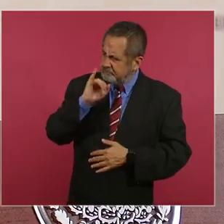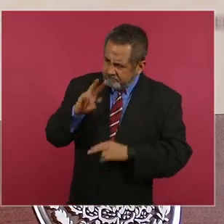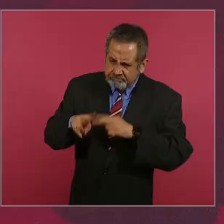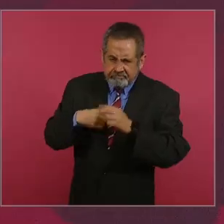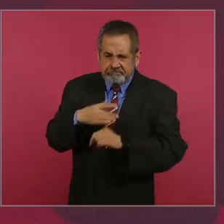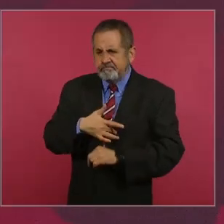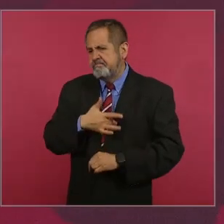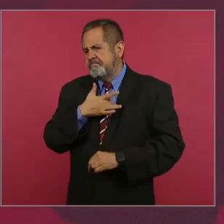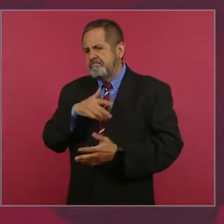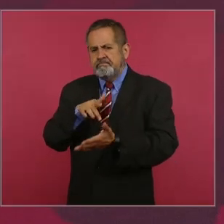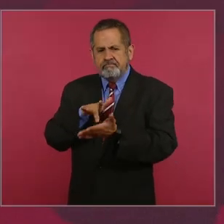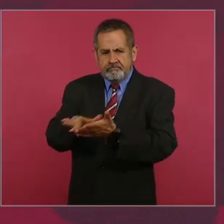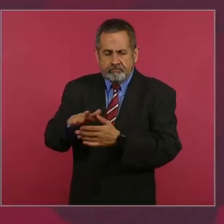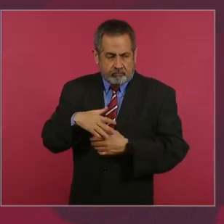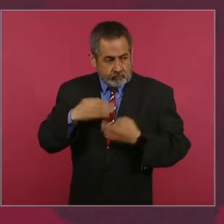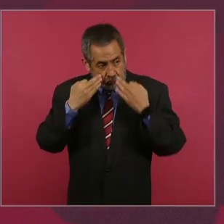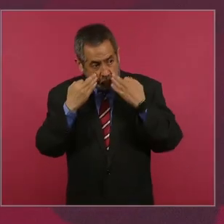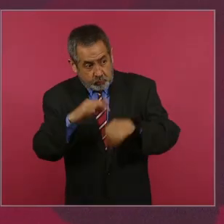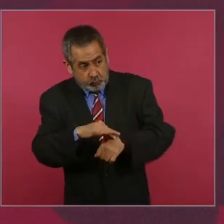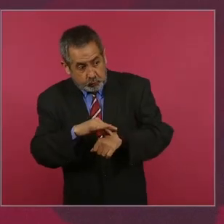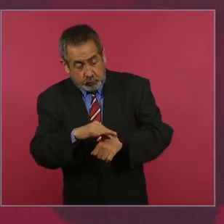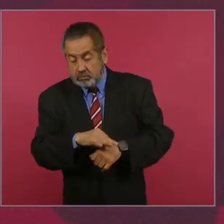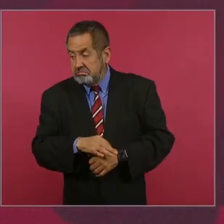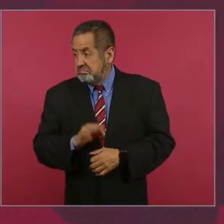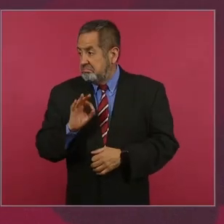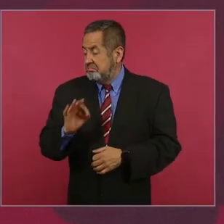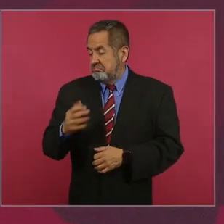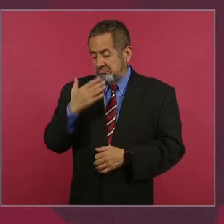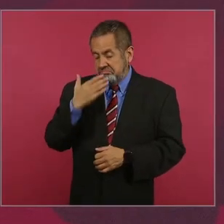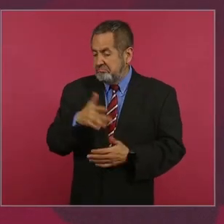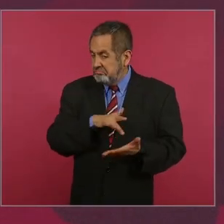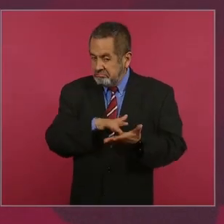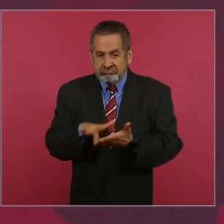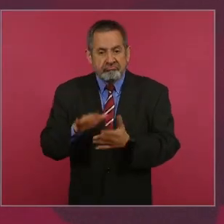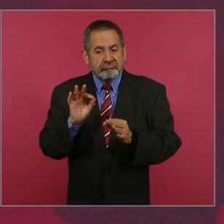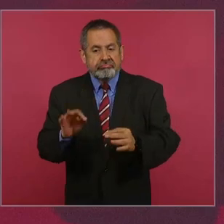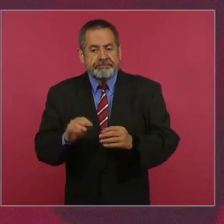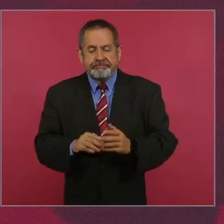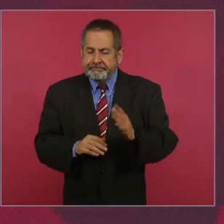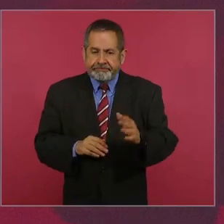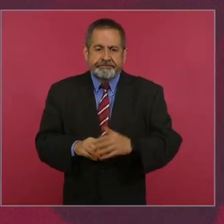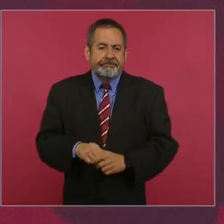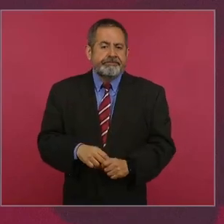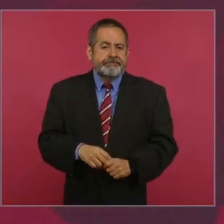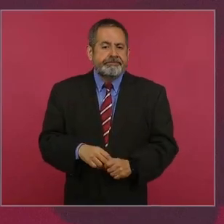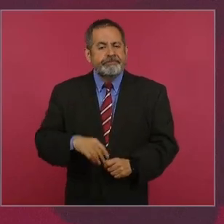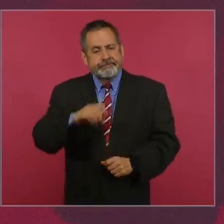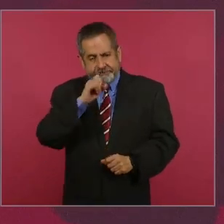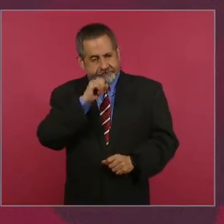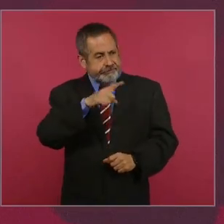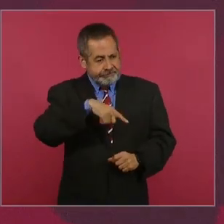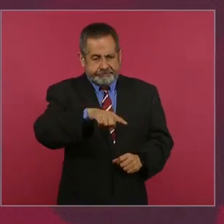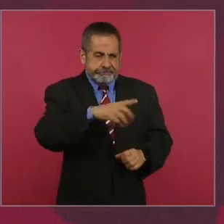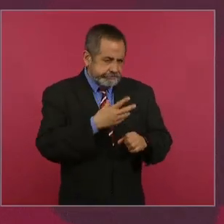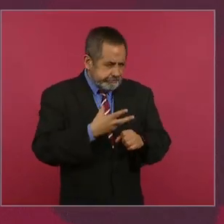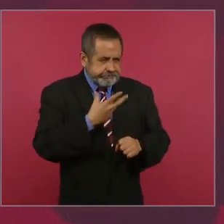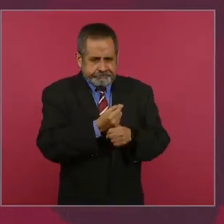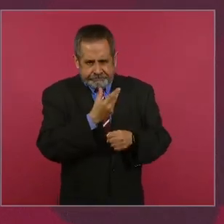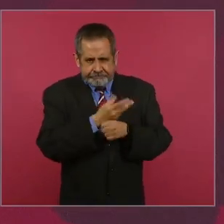me consta. Entonces, también van a tener ellos